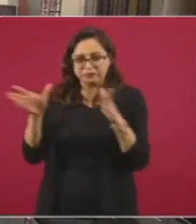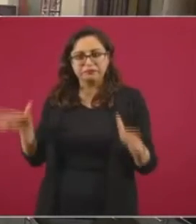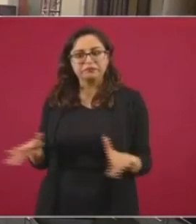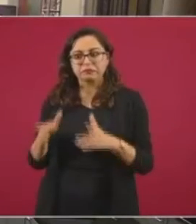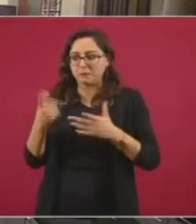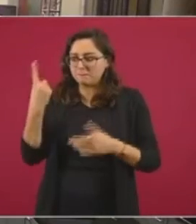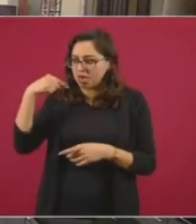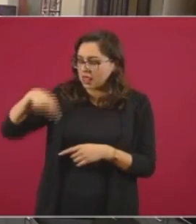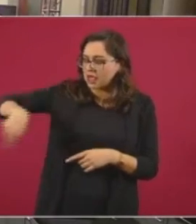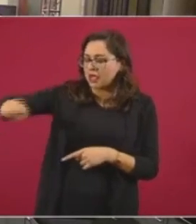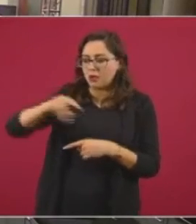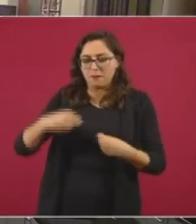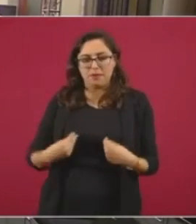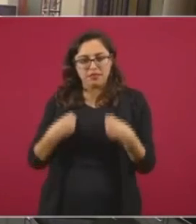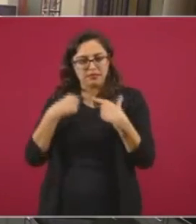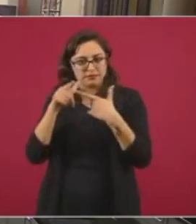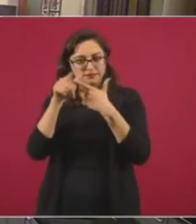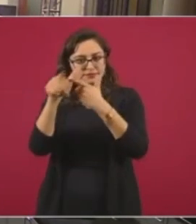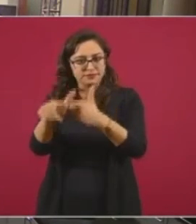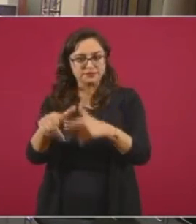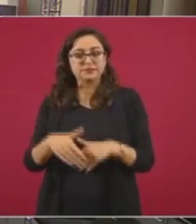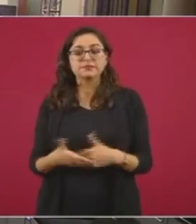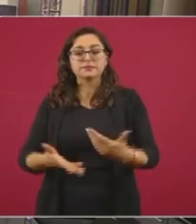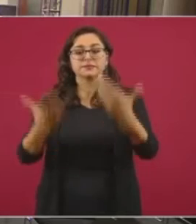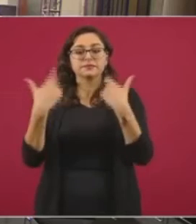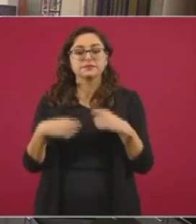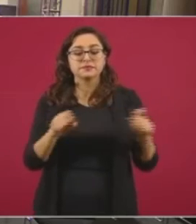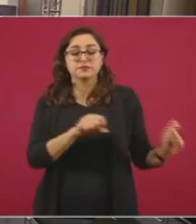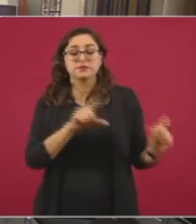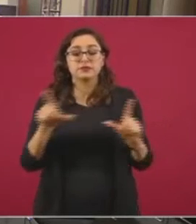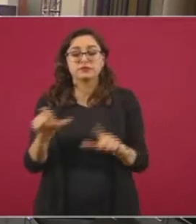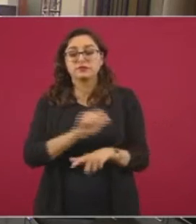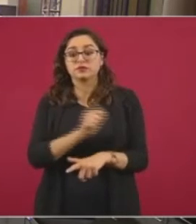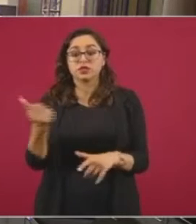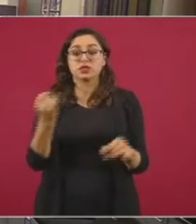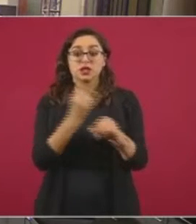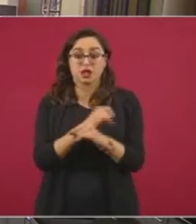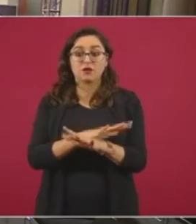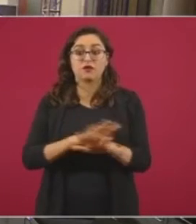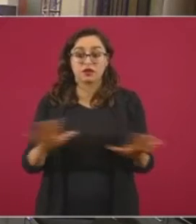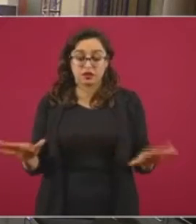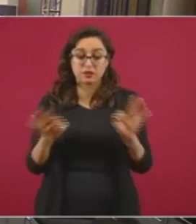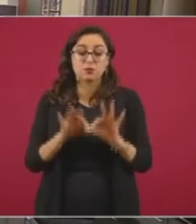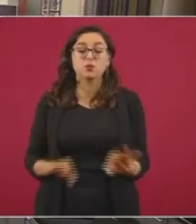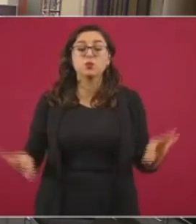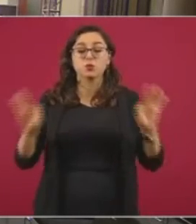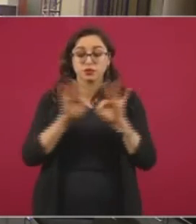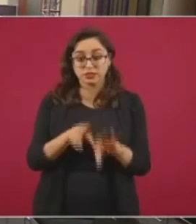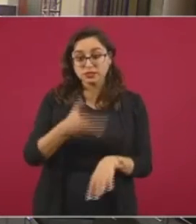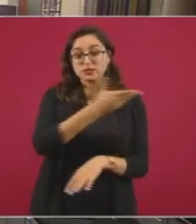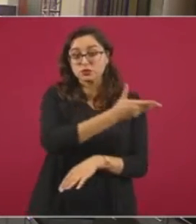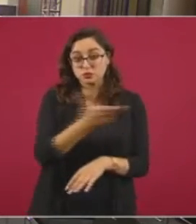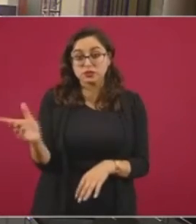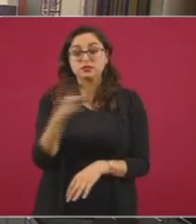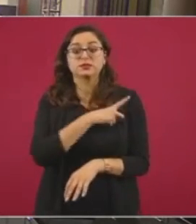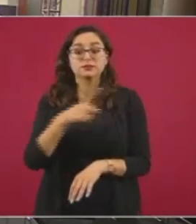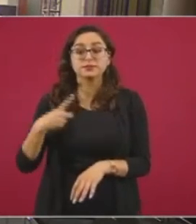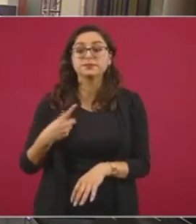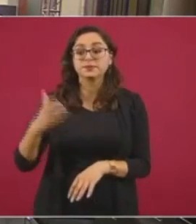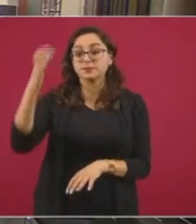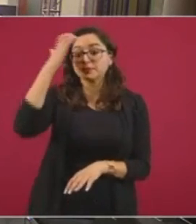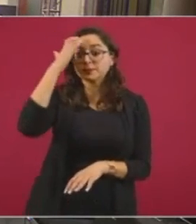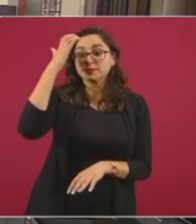la siguiente, por favor. Y estos son otros datos importantes que la población, ustedes en casa, deben de